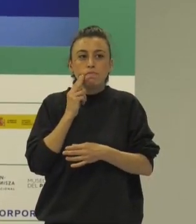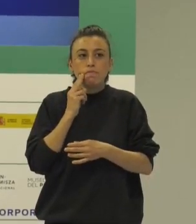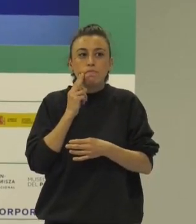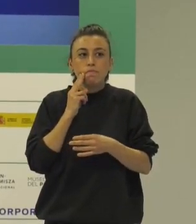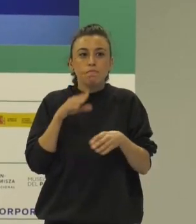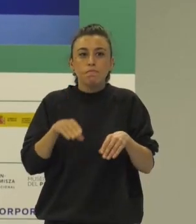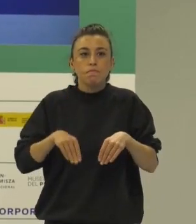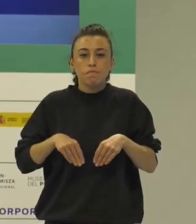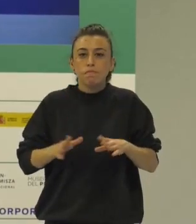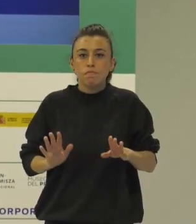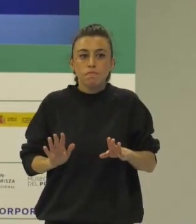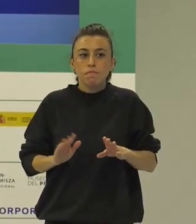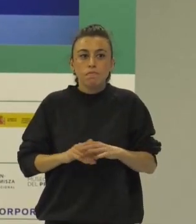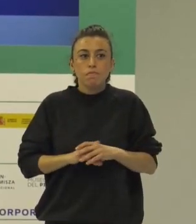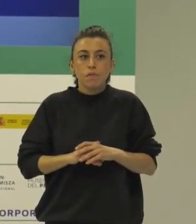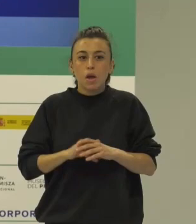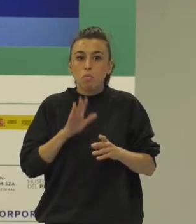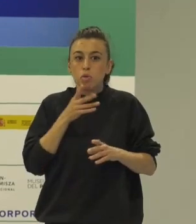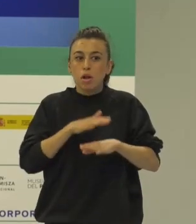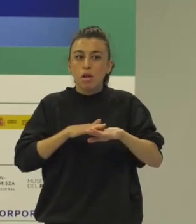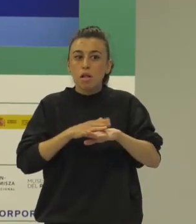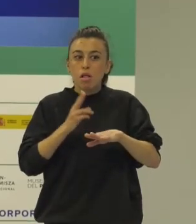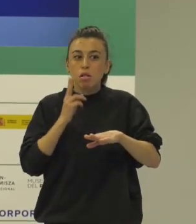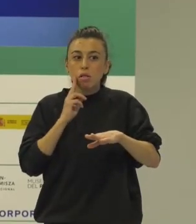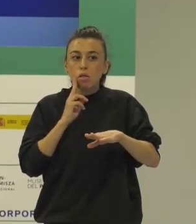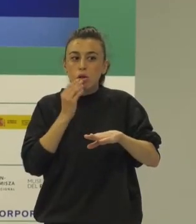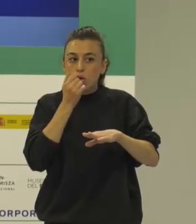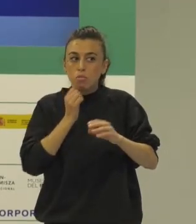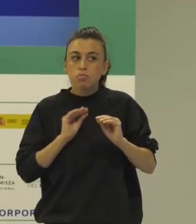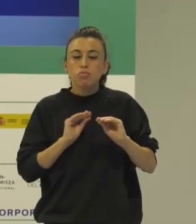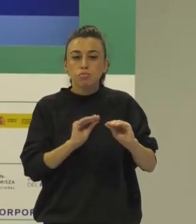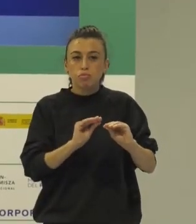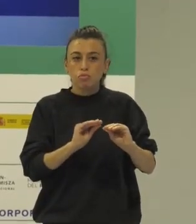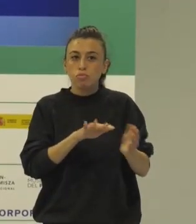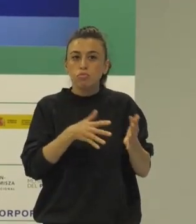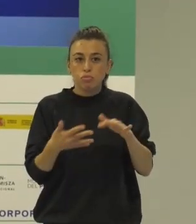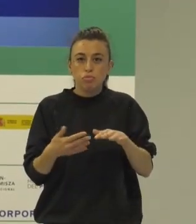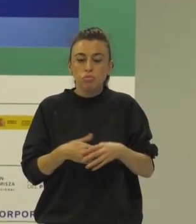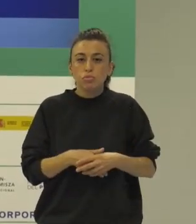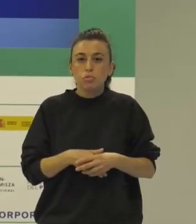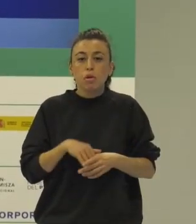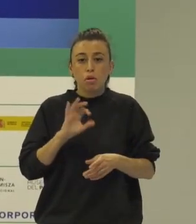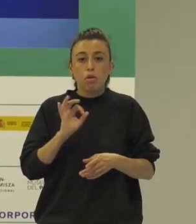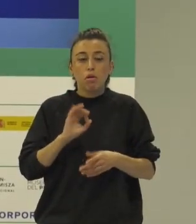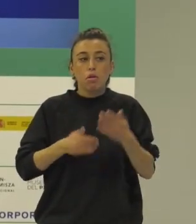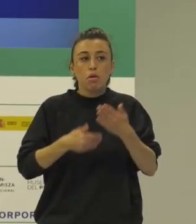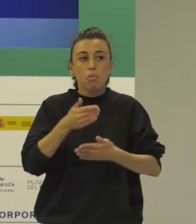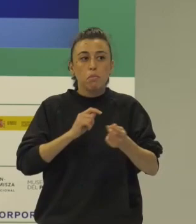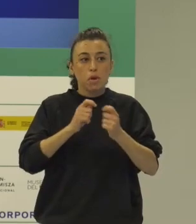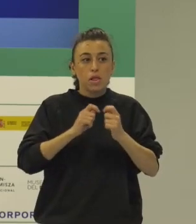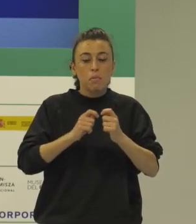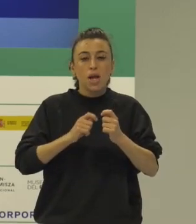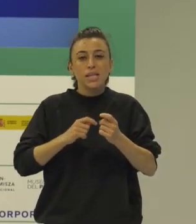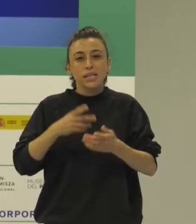del terrorismo de Estado que ha impuesto Ortega en el país. Y sí, los periodistas y la Iglesia son,